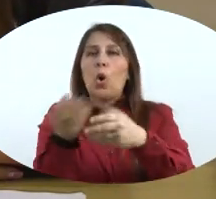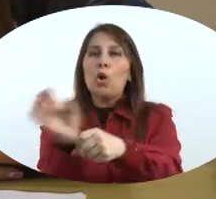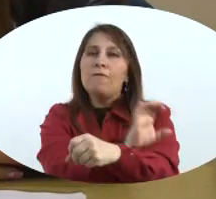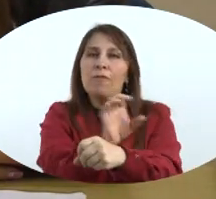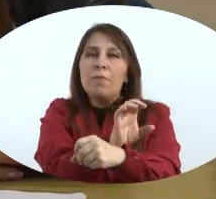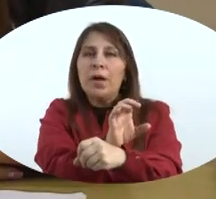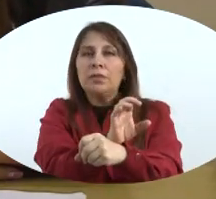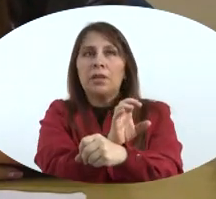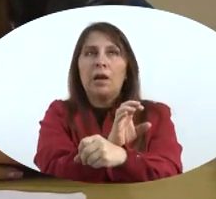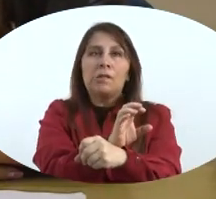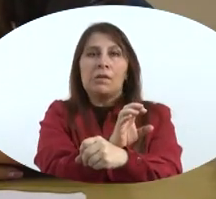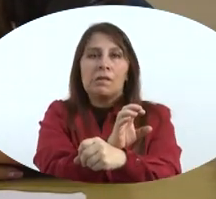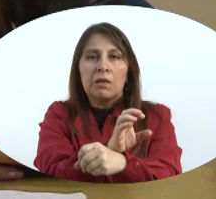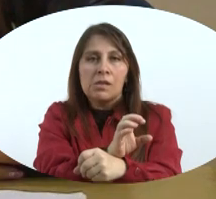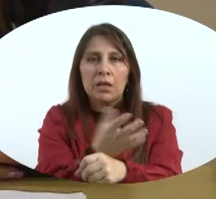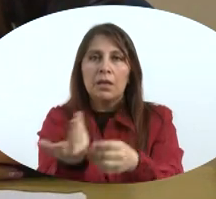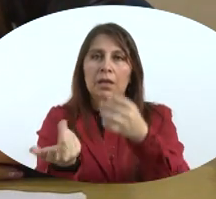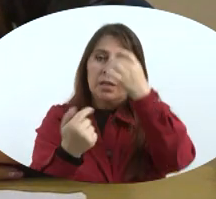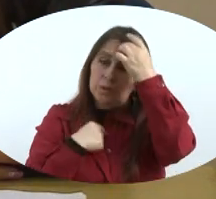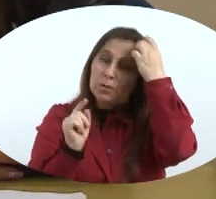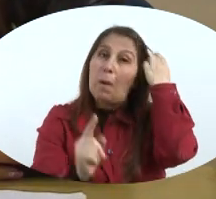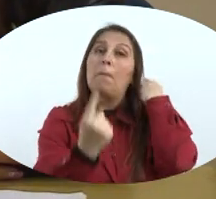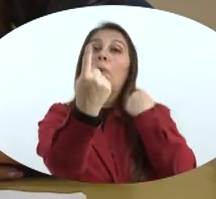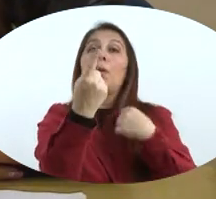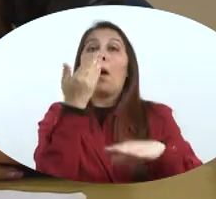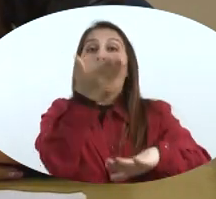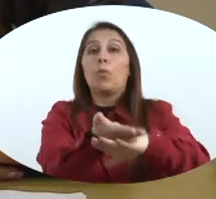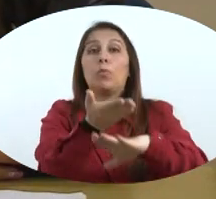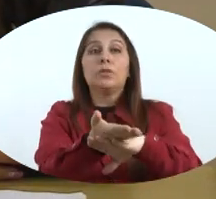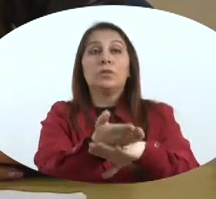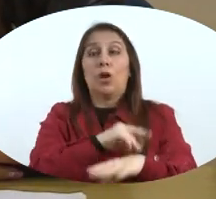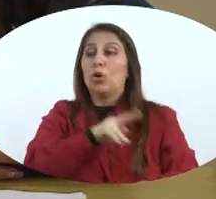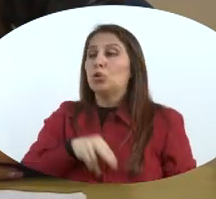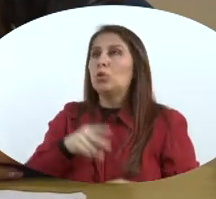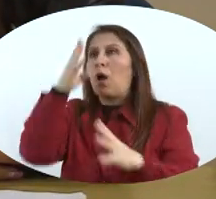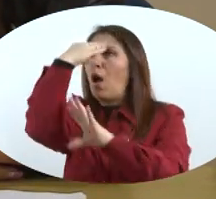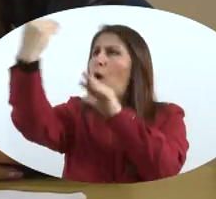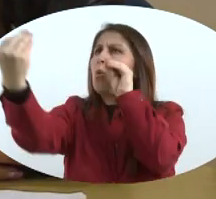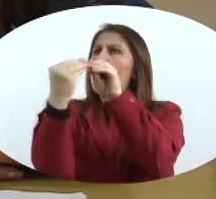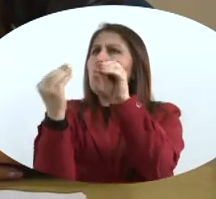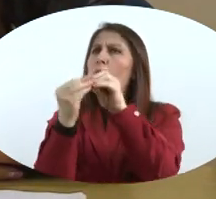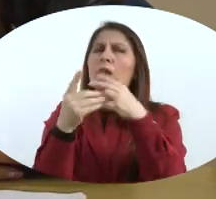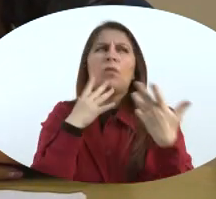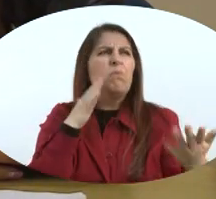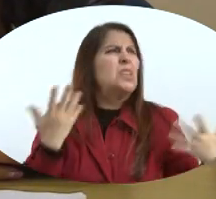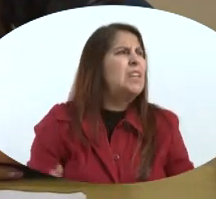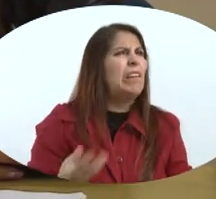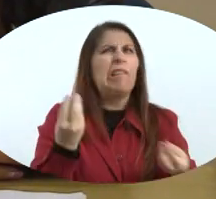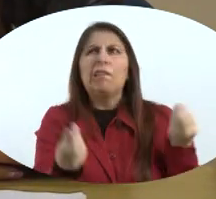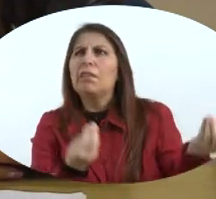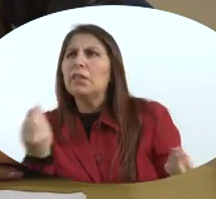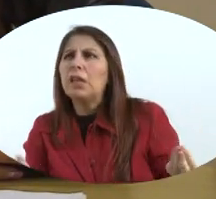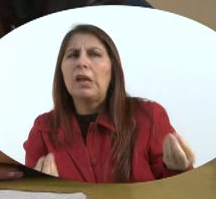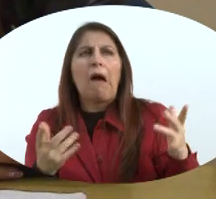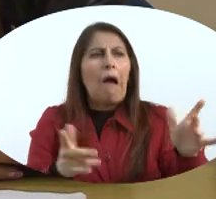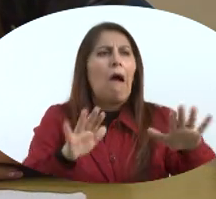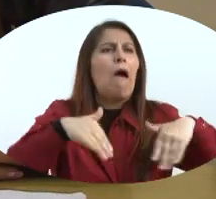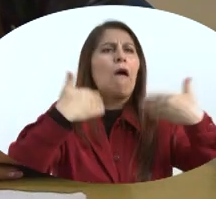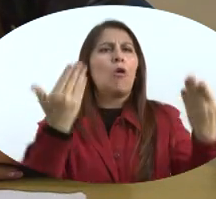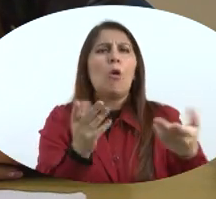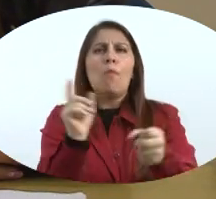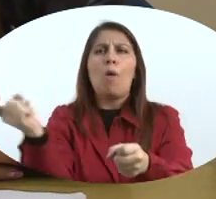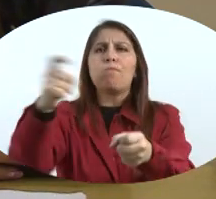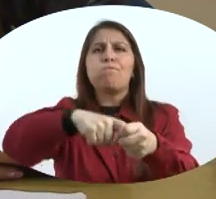y a cada una de las primeras propuestas nosotros acá no nos vamos a poner a negociar oa mediar respecto a cómo debería ser